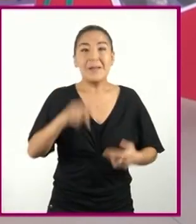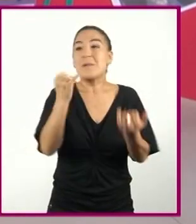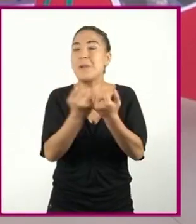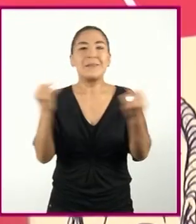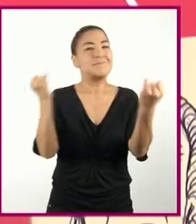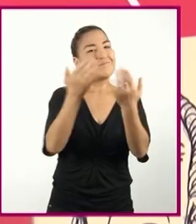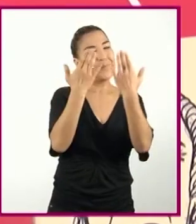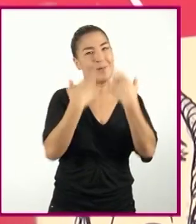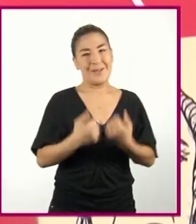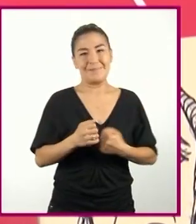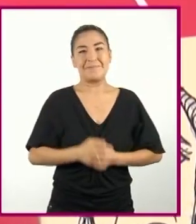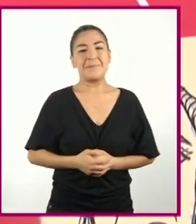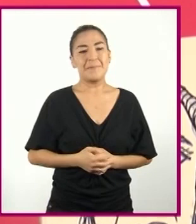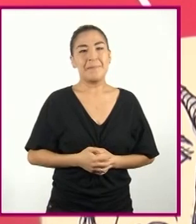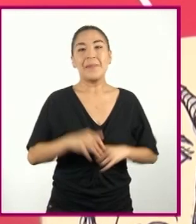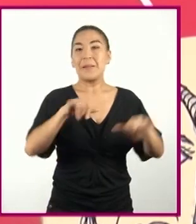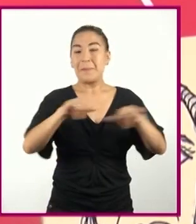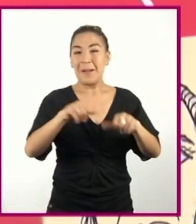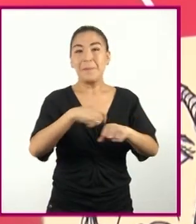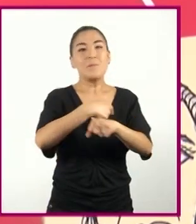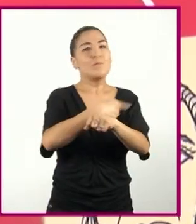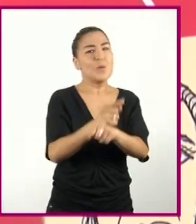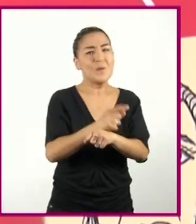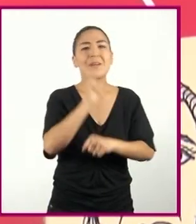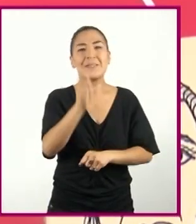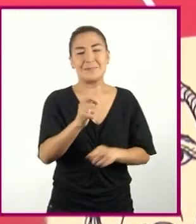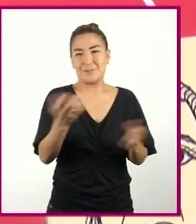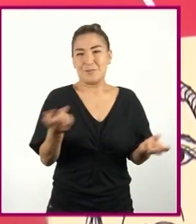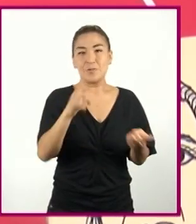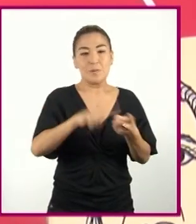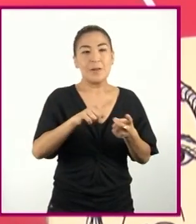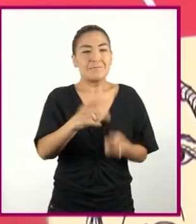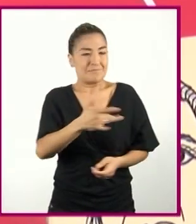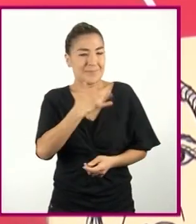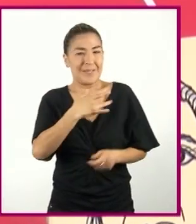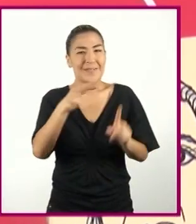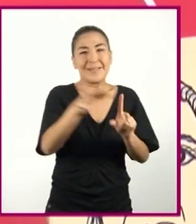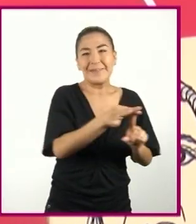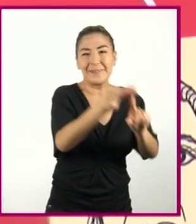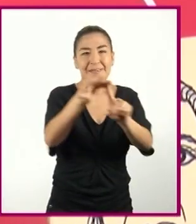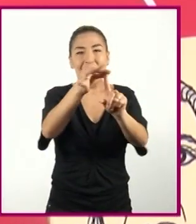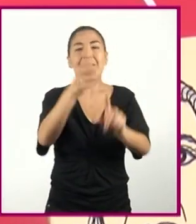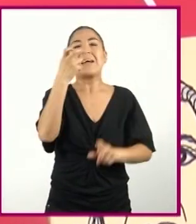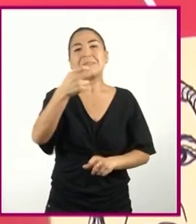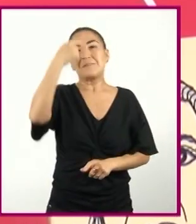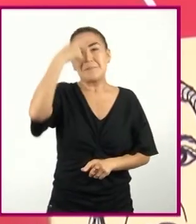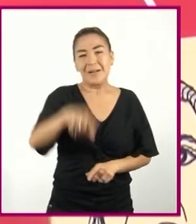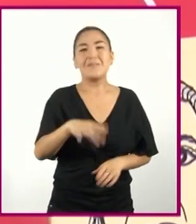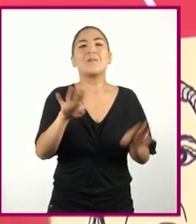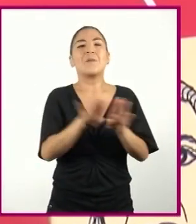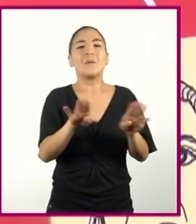irrepetibles. Mapas y brújulas, en donde la intuición, como una guía, nos llevan al encuentro